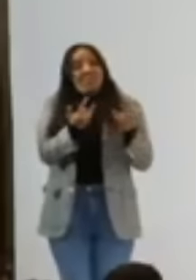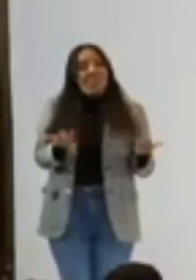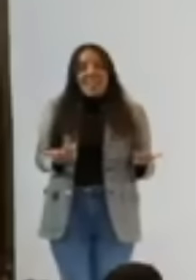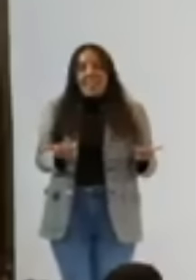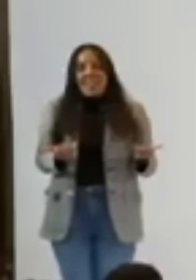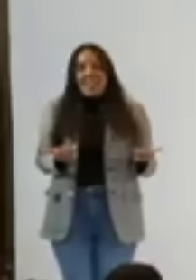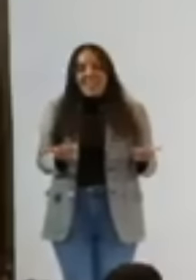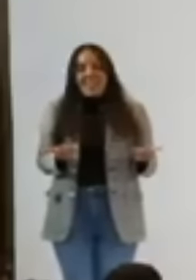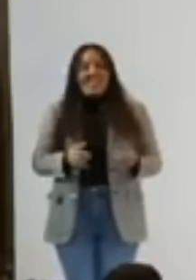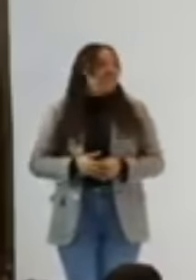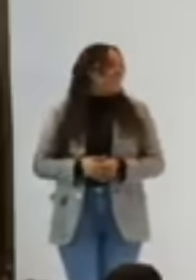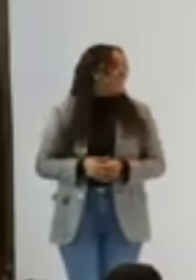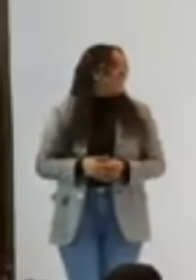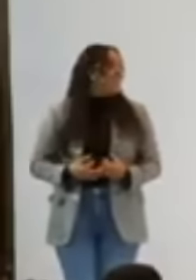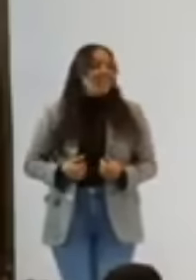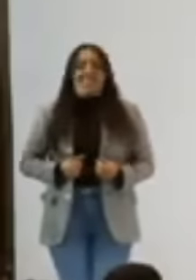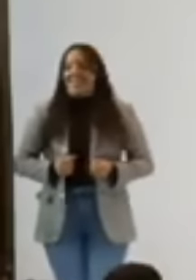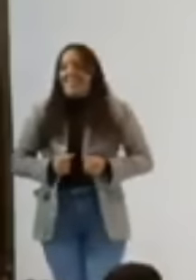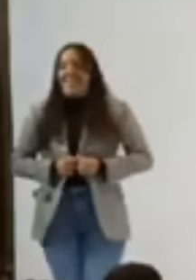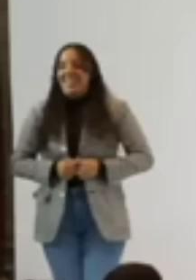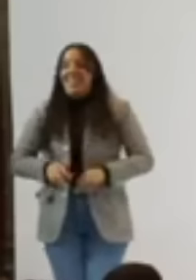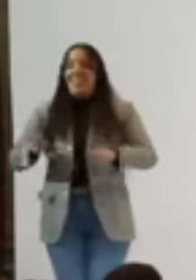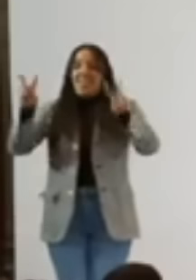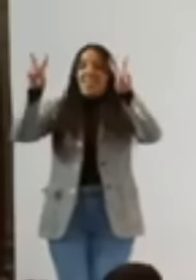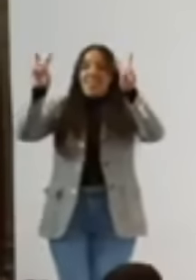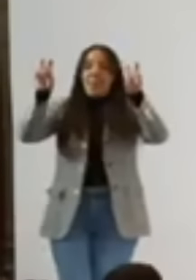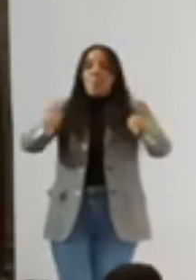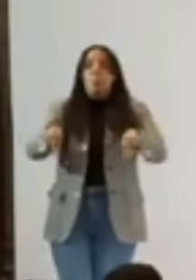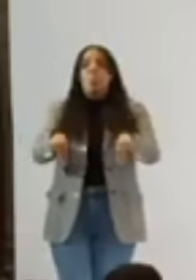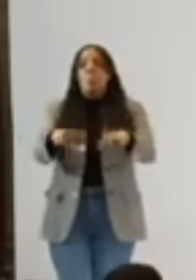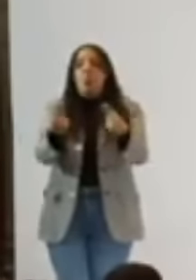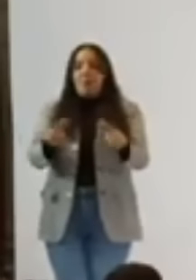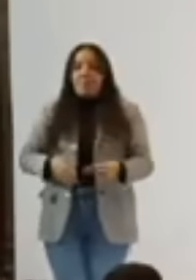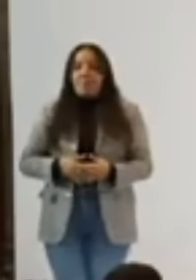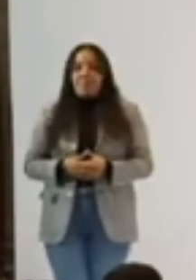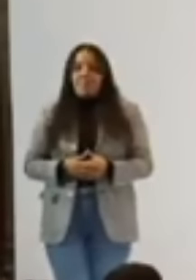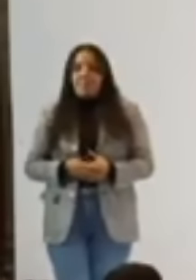No, pero le llamaste la...